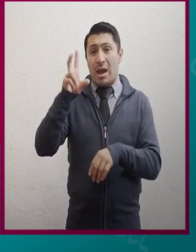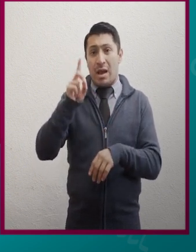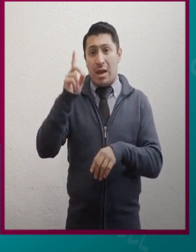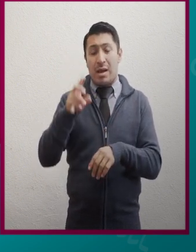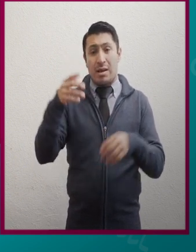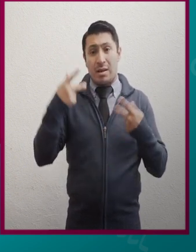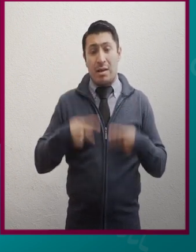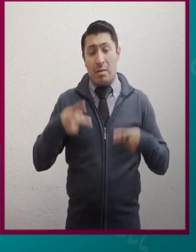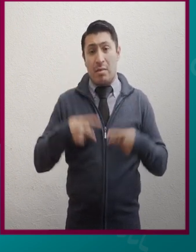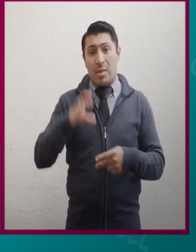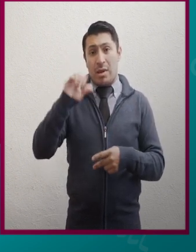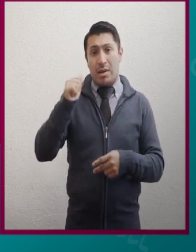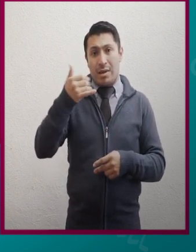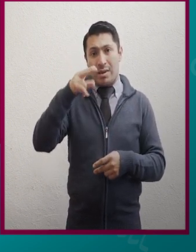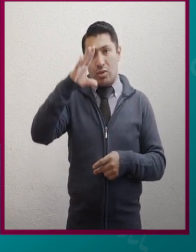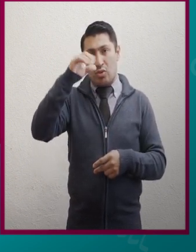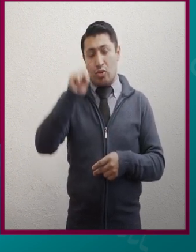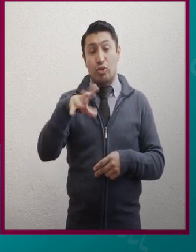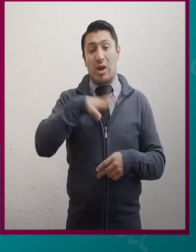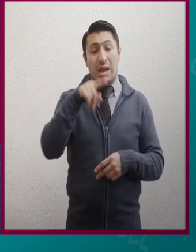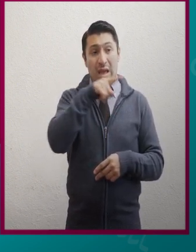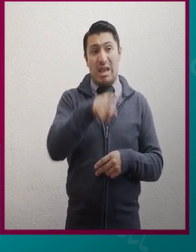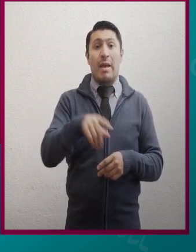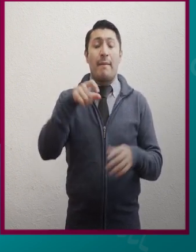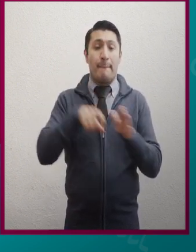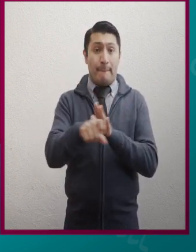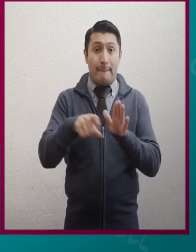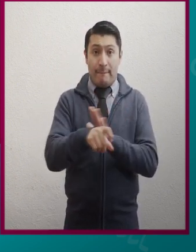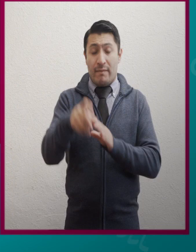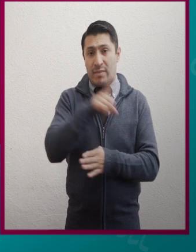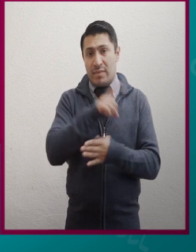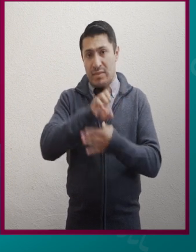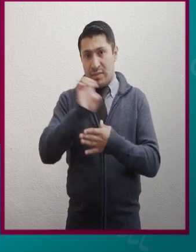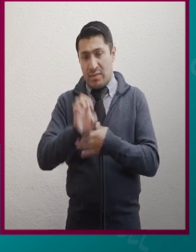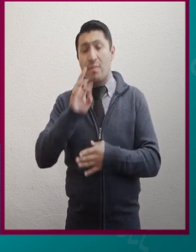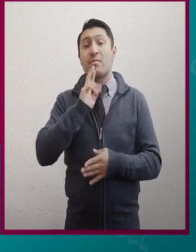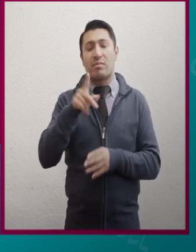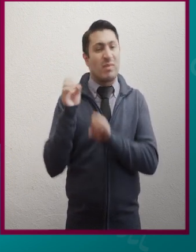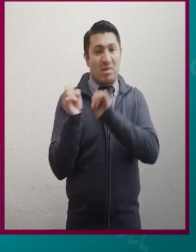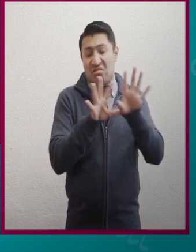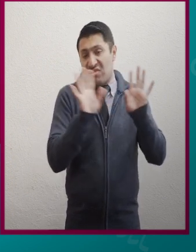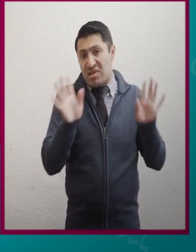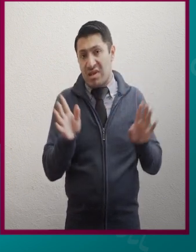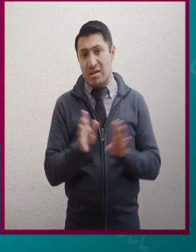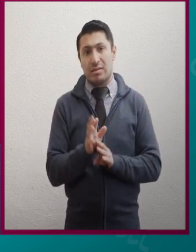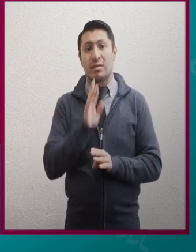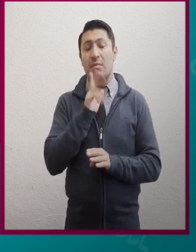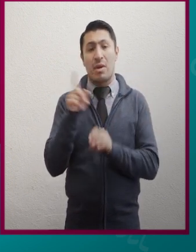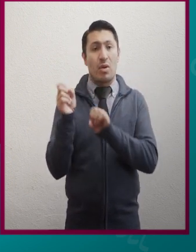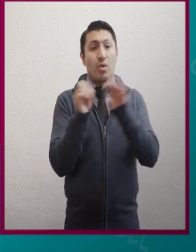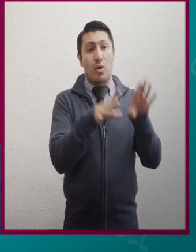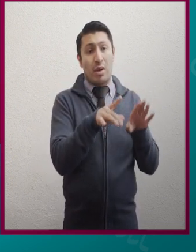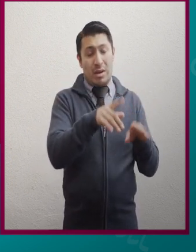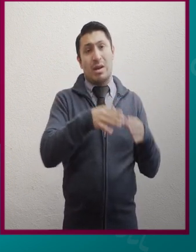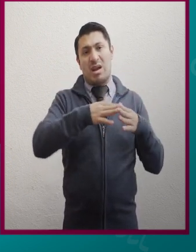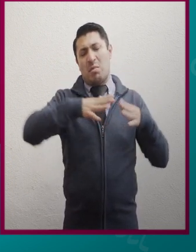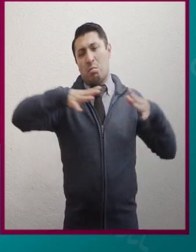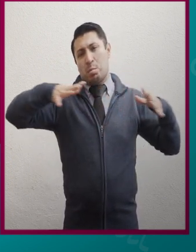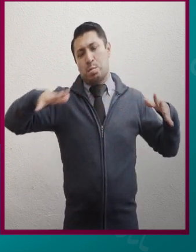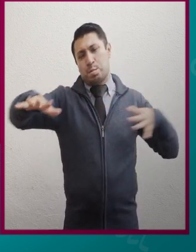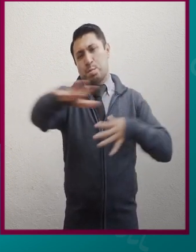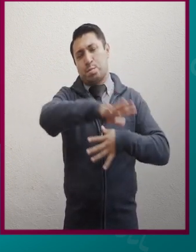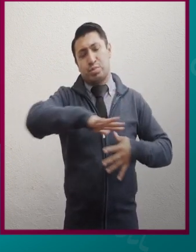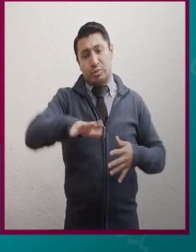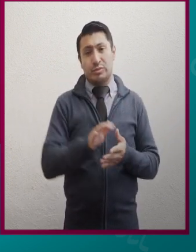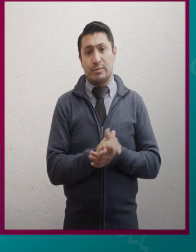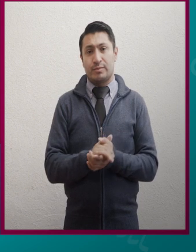compañero. Pero mira, cualquier sitio es mejor que dejarlo aquí a la deriva, que es bastante grande. Toma, sí, pero ¿y en el